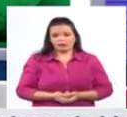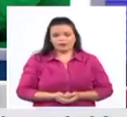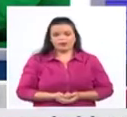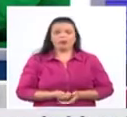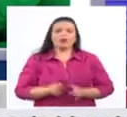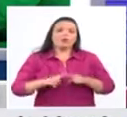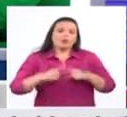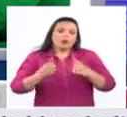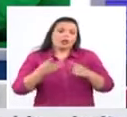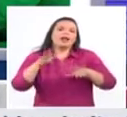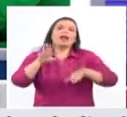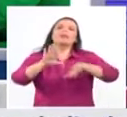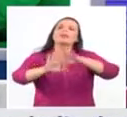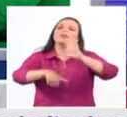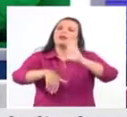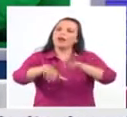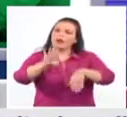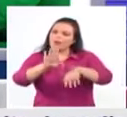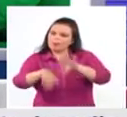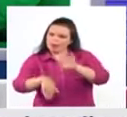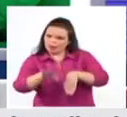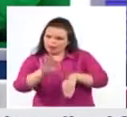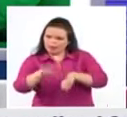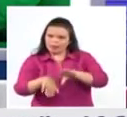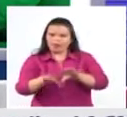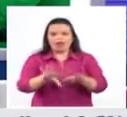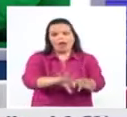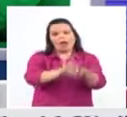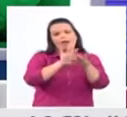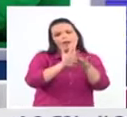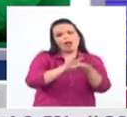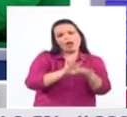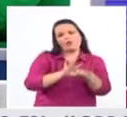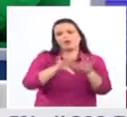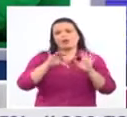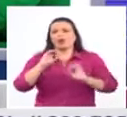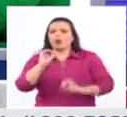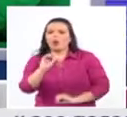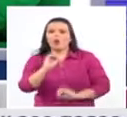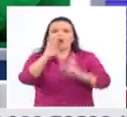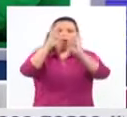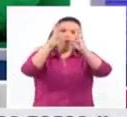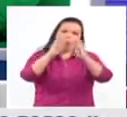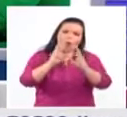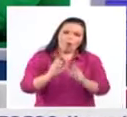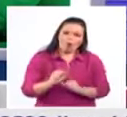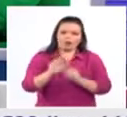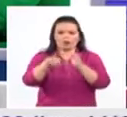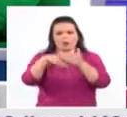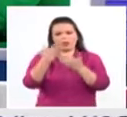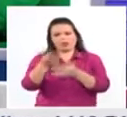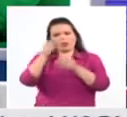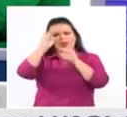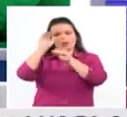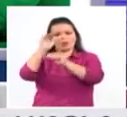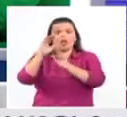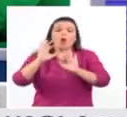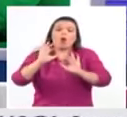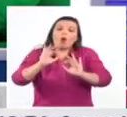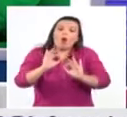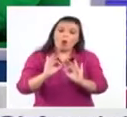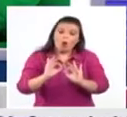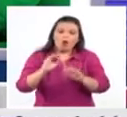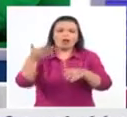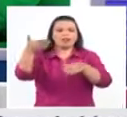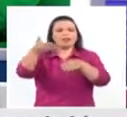la gravedad de la enfermedad, de la estadía hospitalaria, de los procederes cruentos que hayan sufrido durante el proceso de